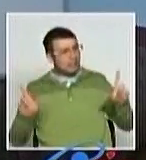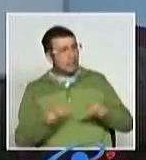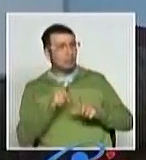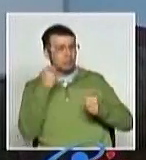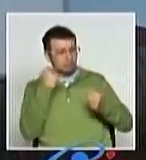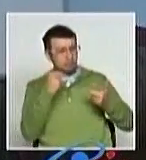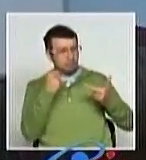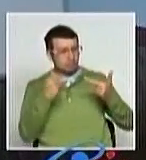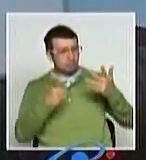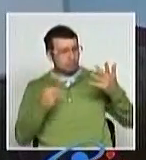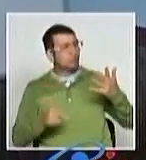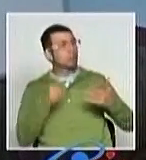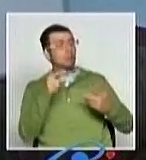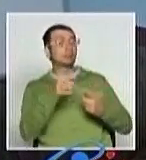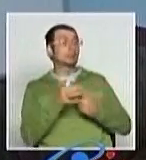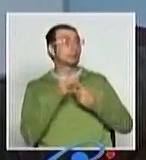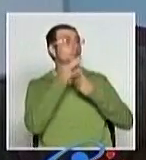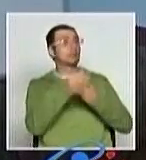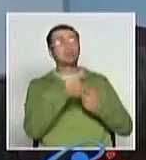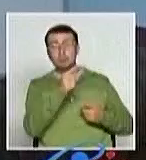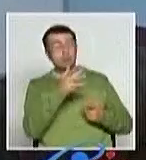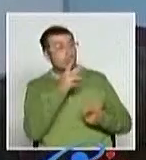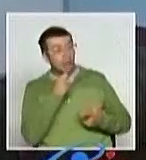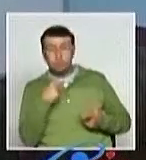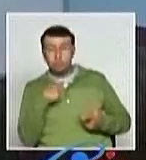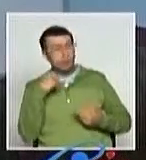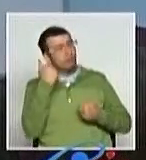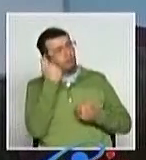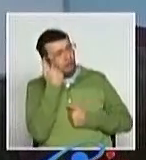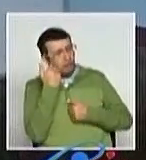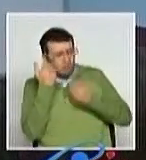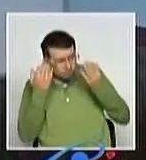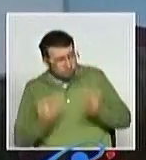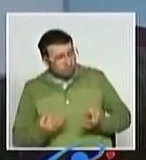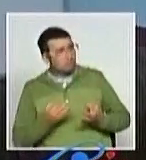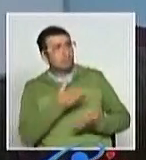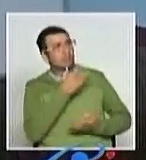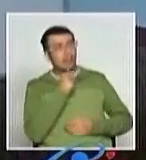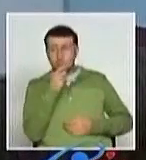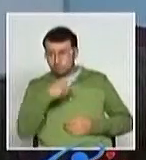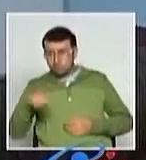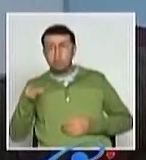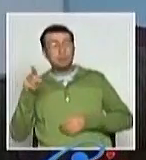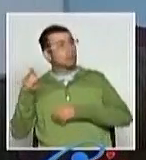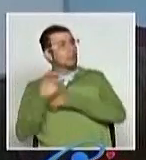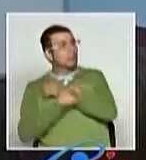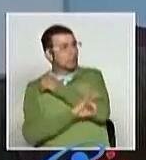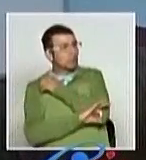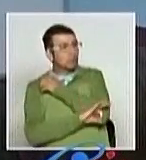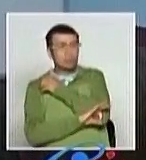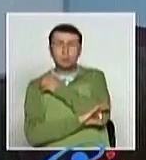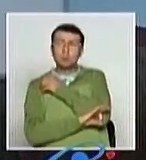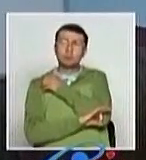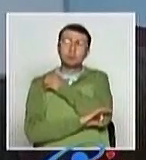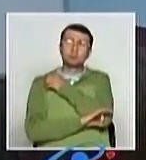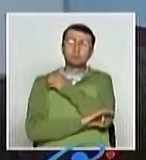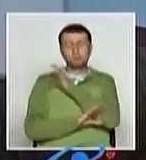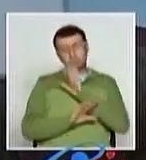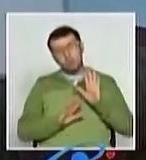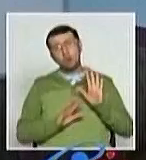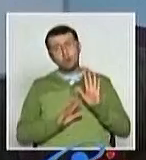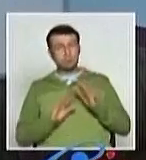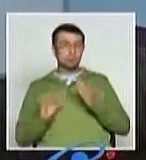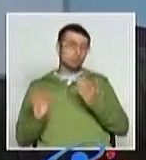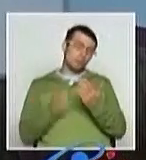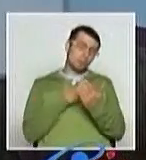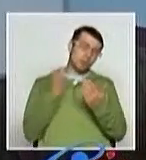con especialistas Y usted no tiene nada físicamente la señora tomó pues su directorio telefónico y